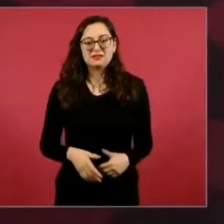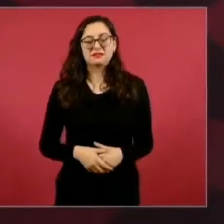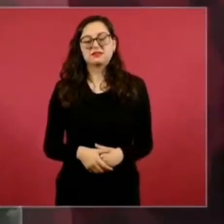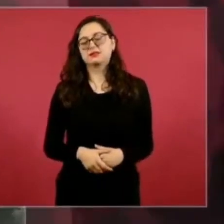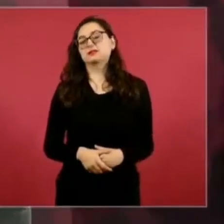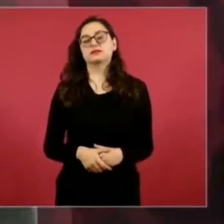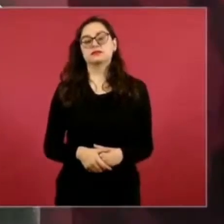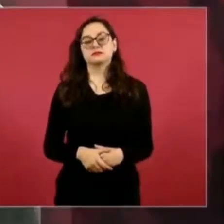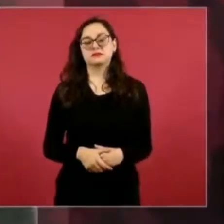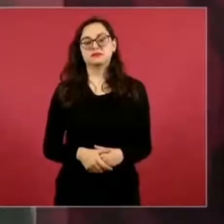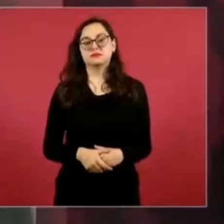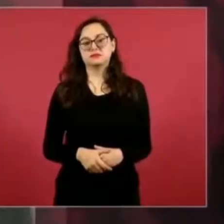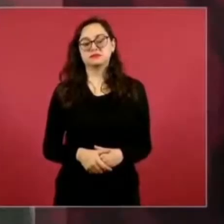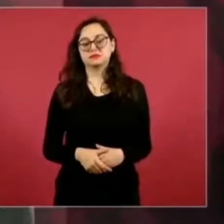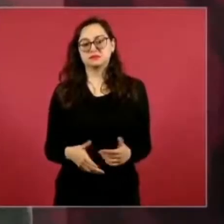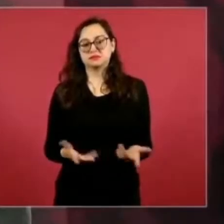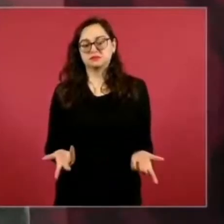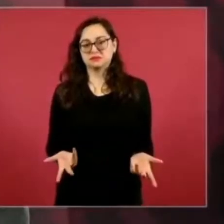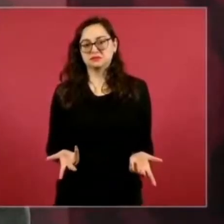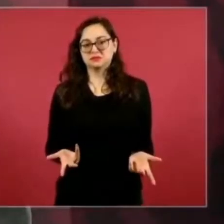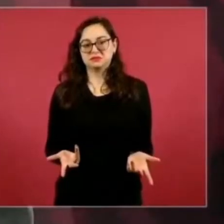pertenecía a Coahuila,